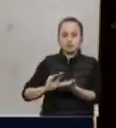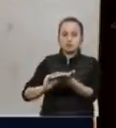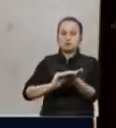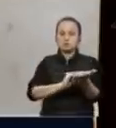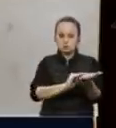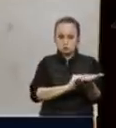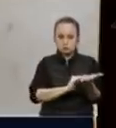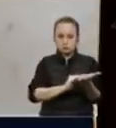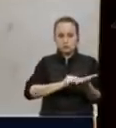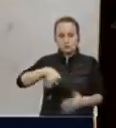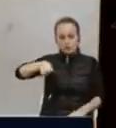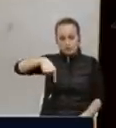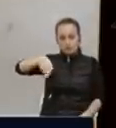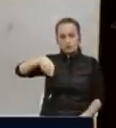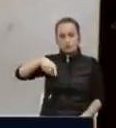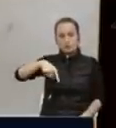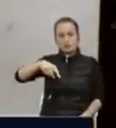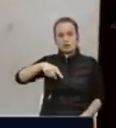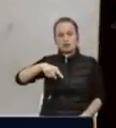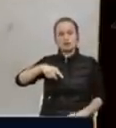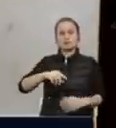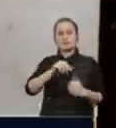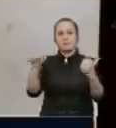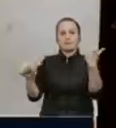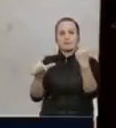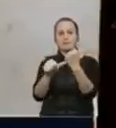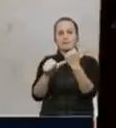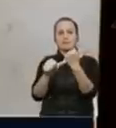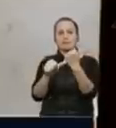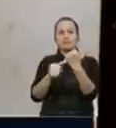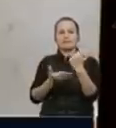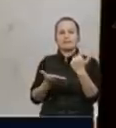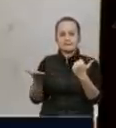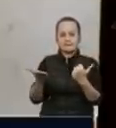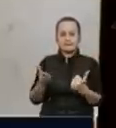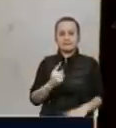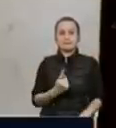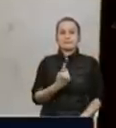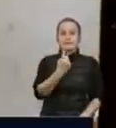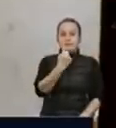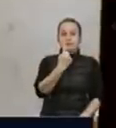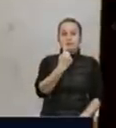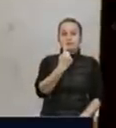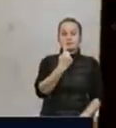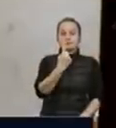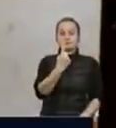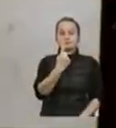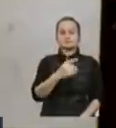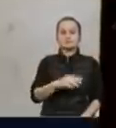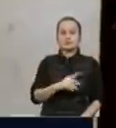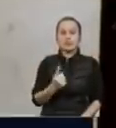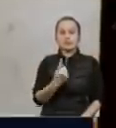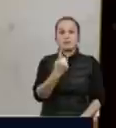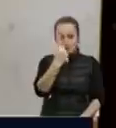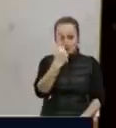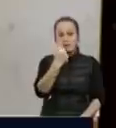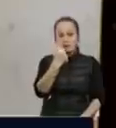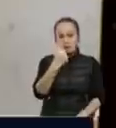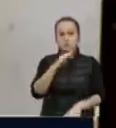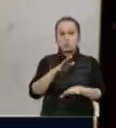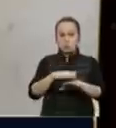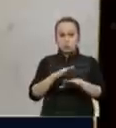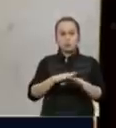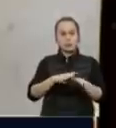Mantenimiento de escuelas para suboficiales. Por primera vez, en lo que además hay una